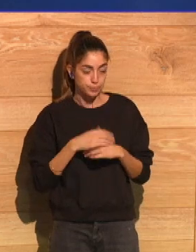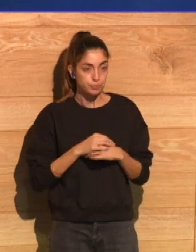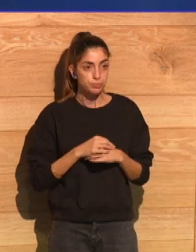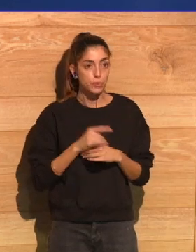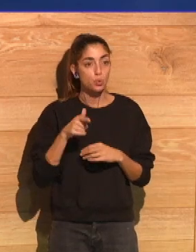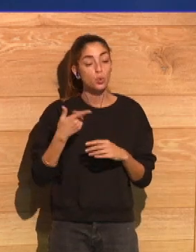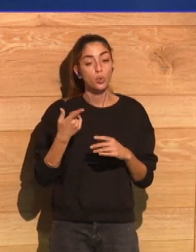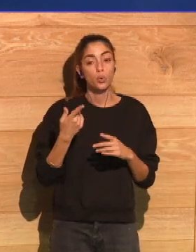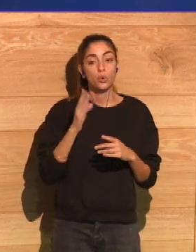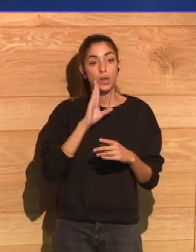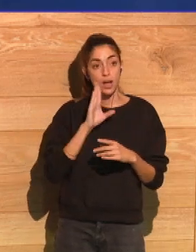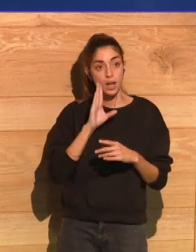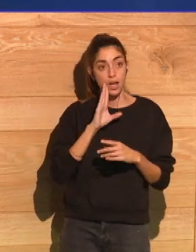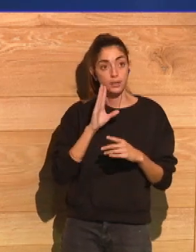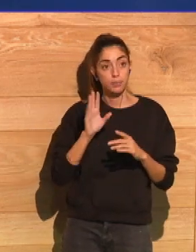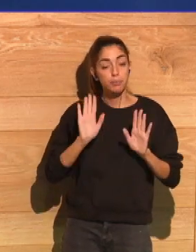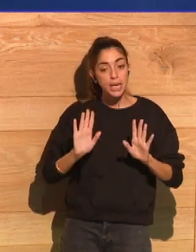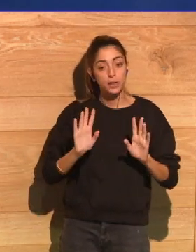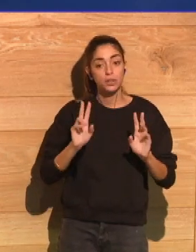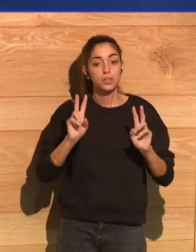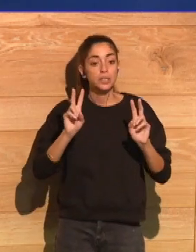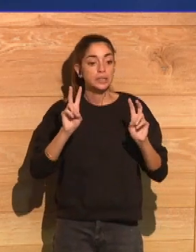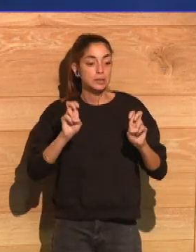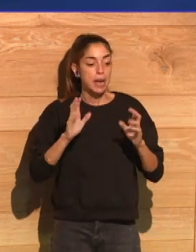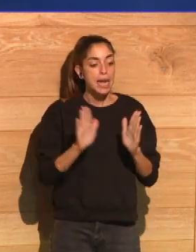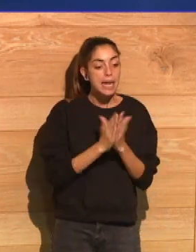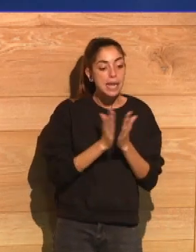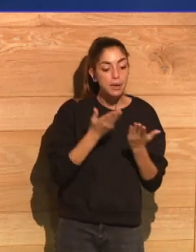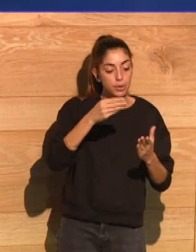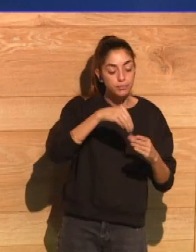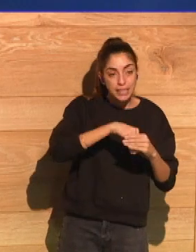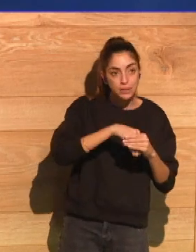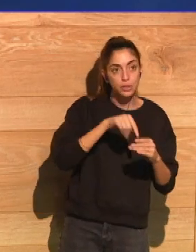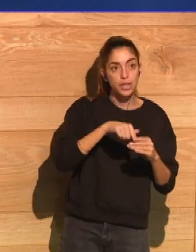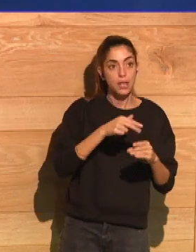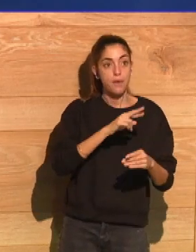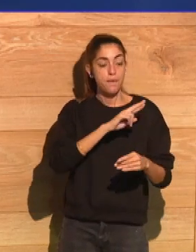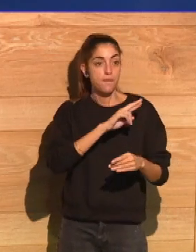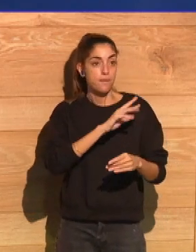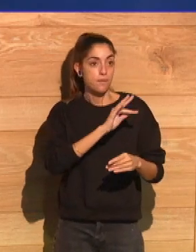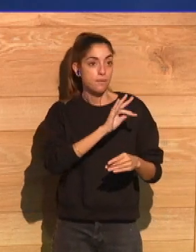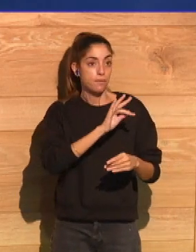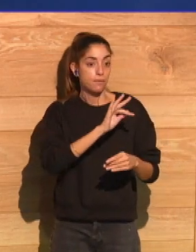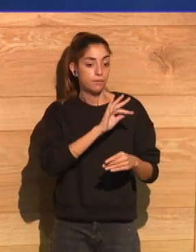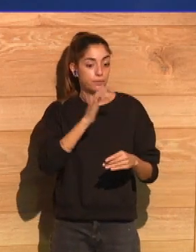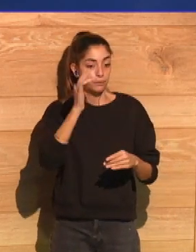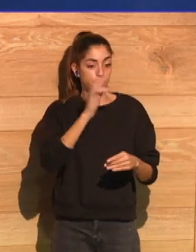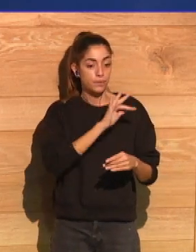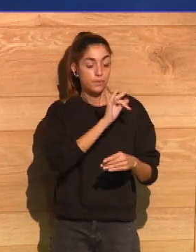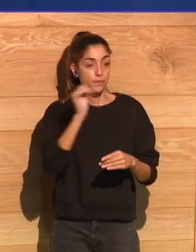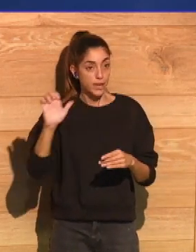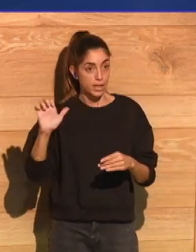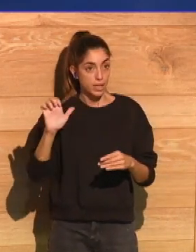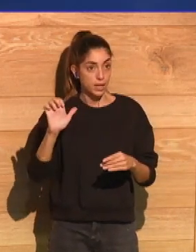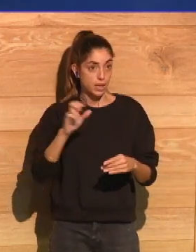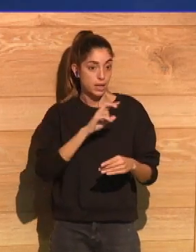pero en el libro en este en concreto, por ejemplo, hablas de la educación en la fe católica. ¿Hasta qué punto crees que esa educación en la fe católica tiene